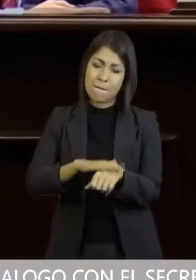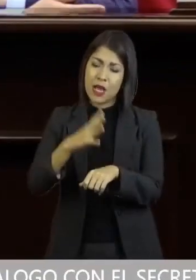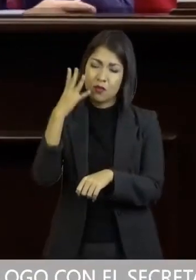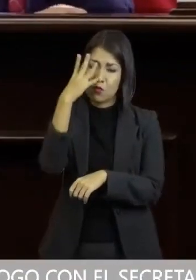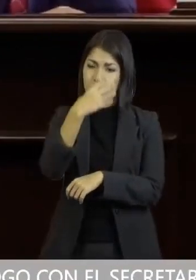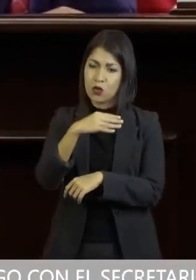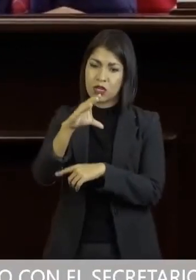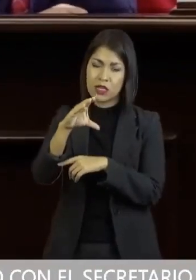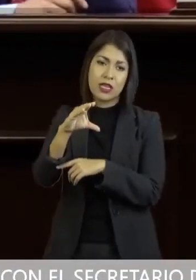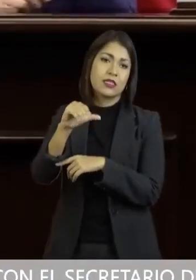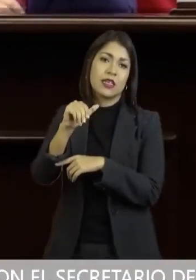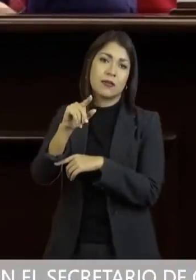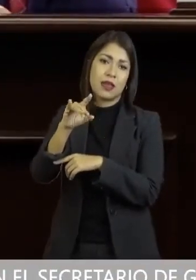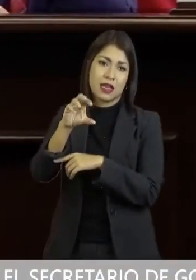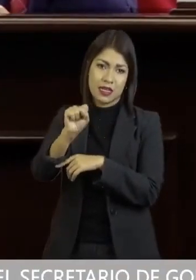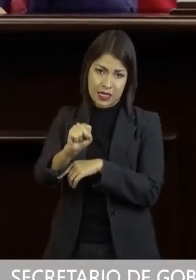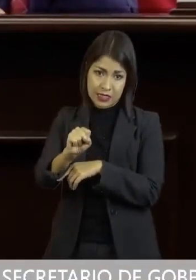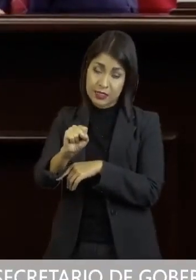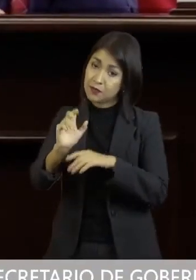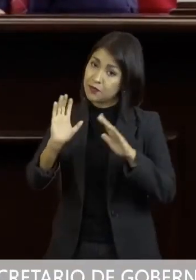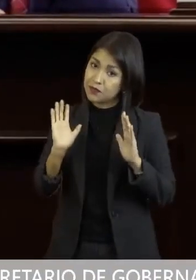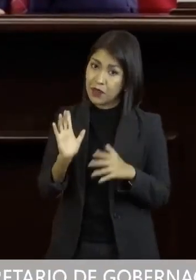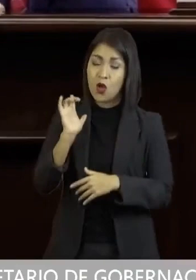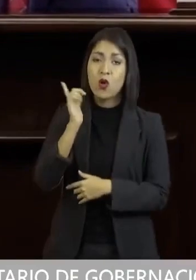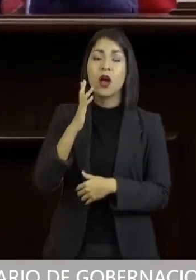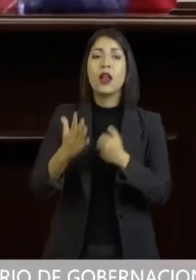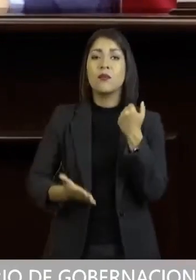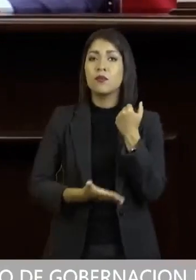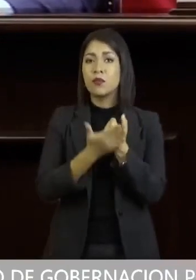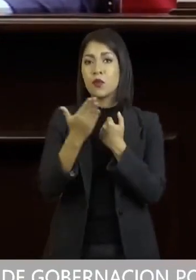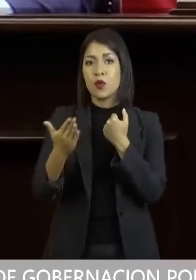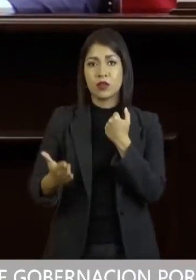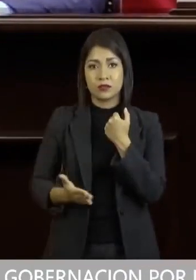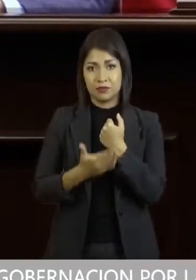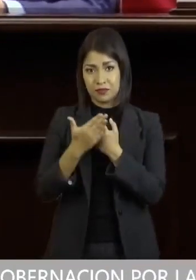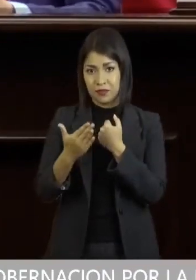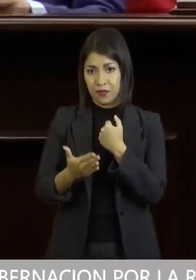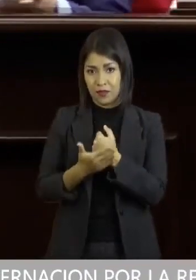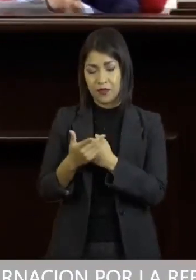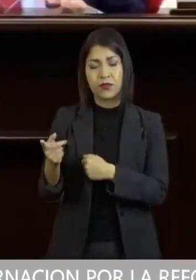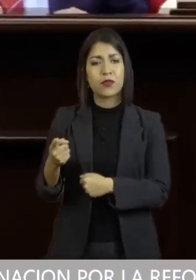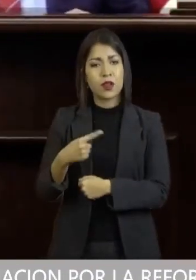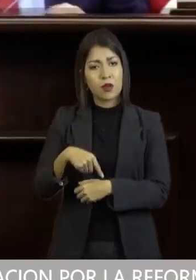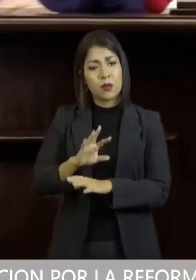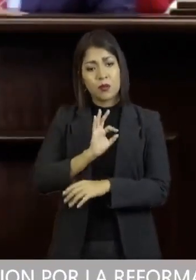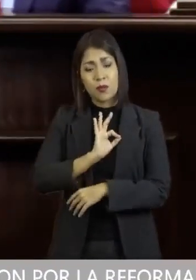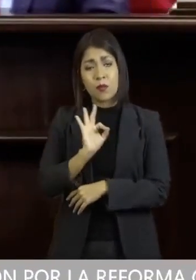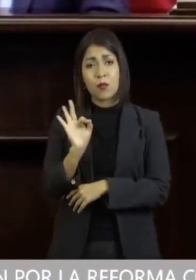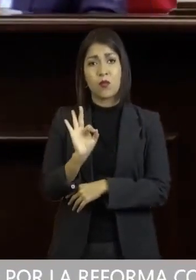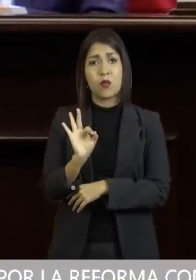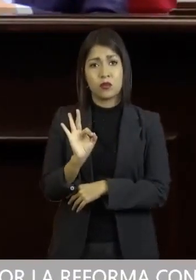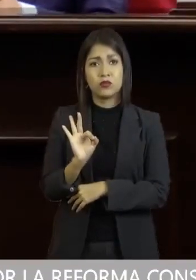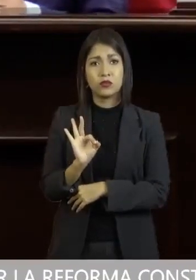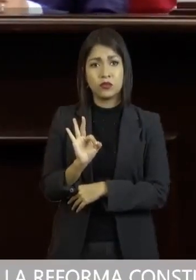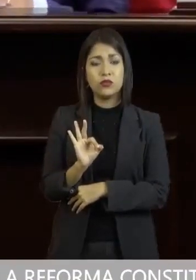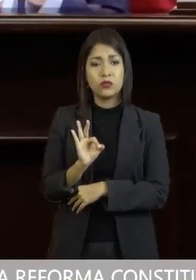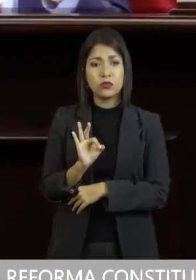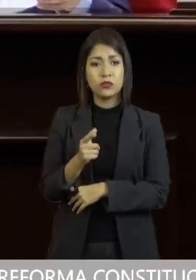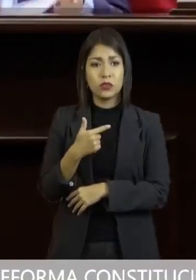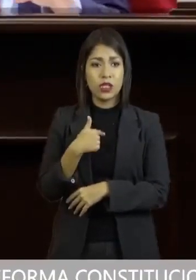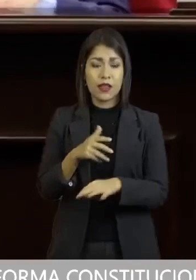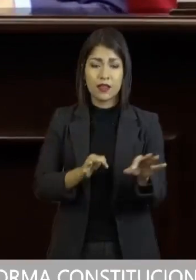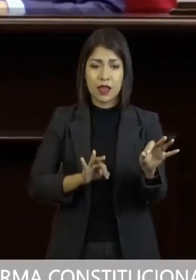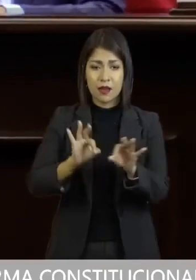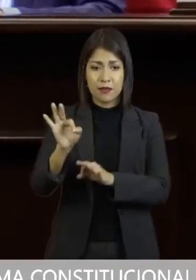mejor tenemos la oportunidad de construir una reforma